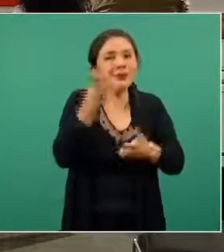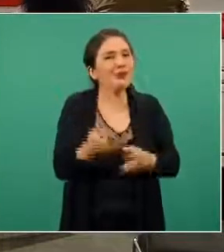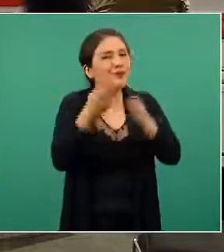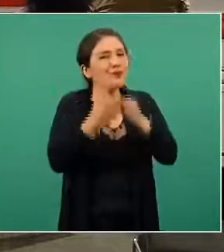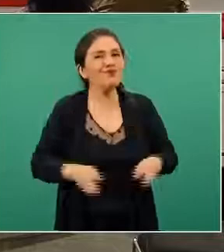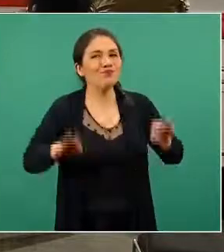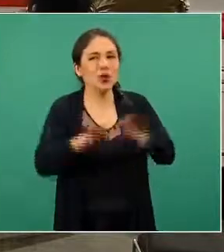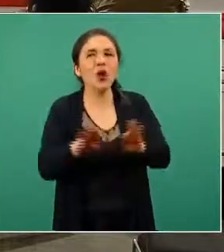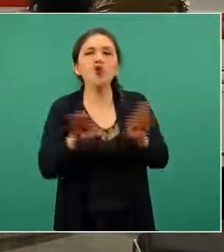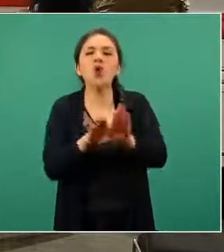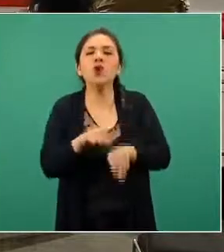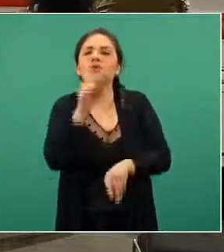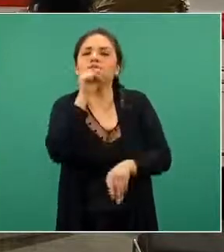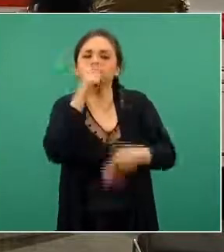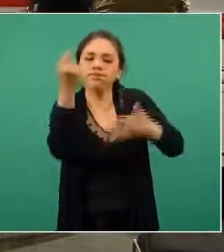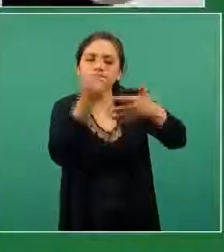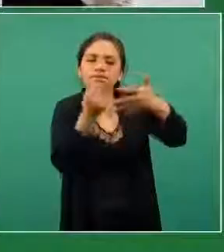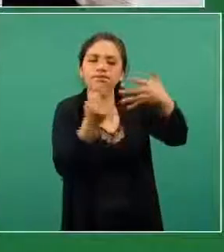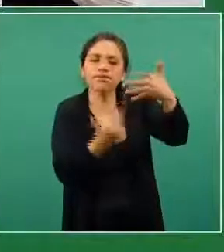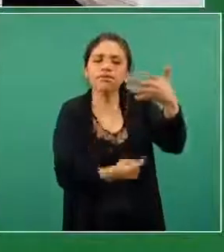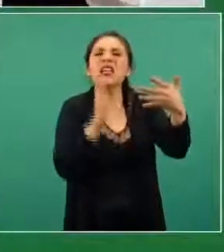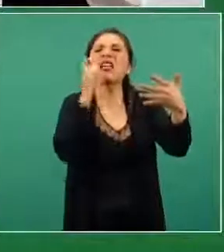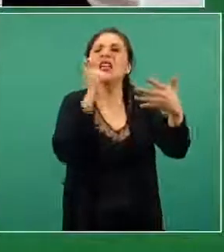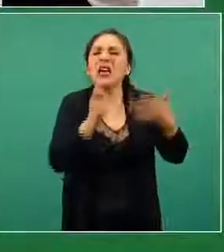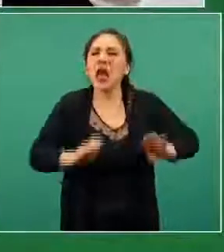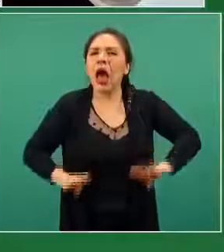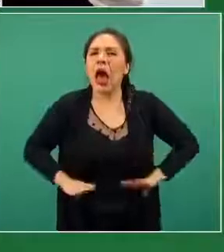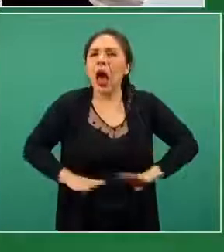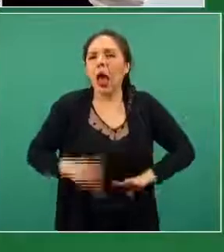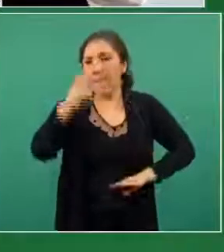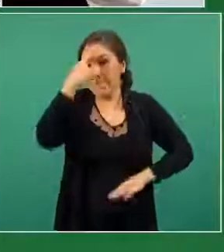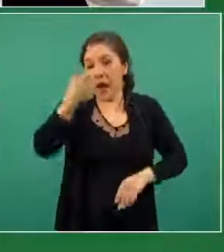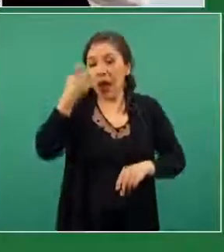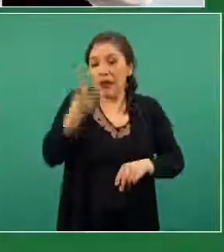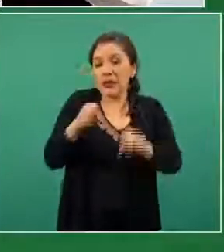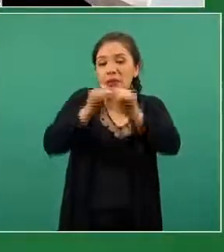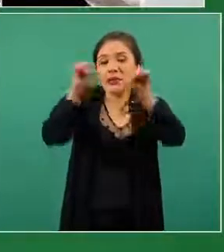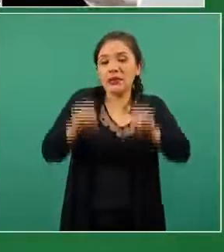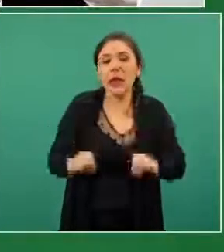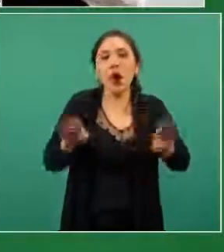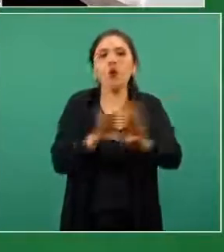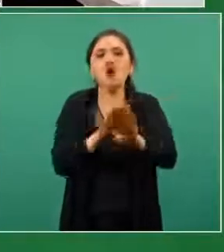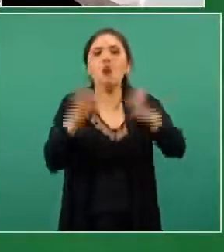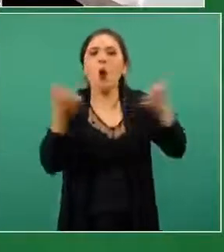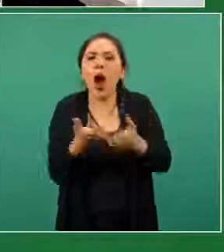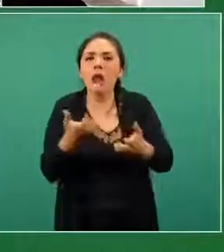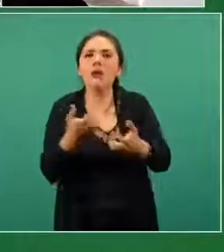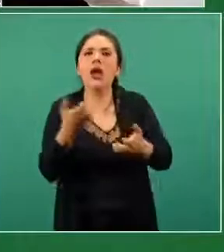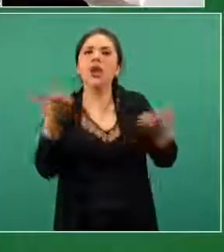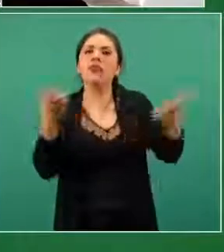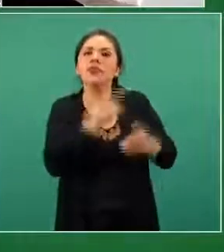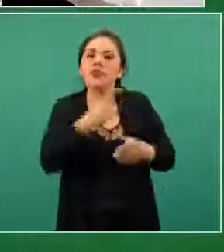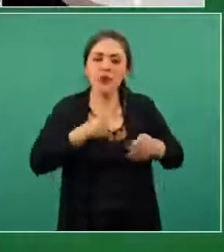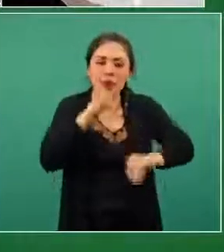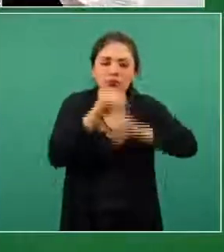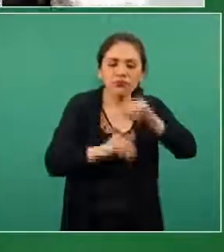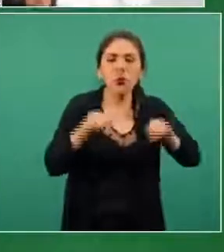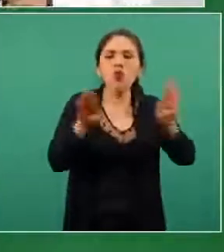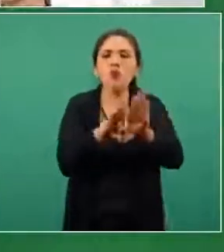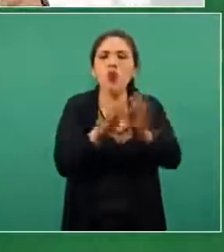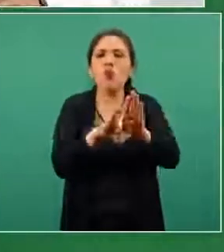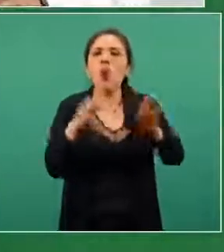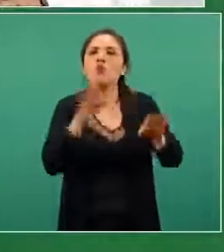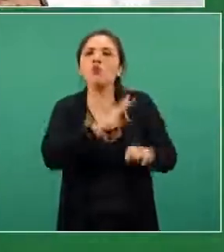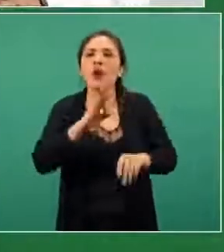donde estas nos van a marcar todo lo que es el sistema, cómo se conforma, cómo se ejecuta, cómo se miden